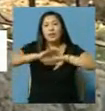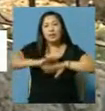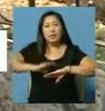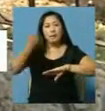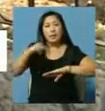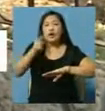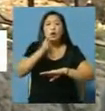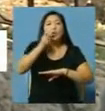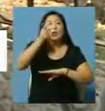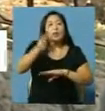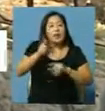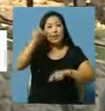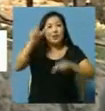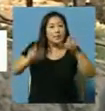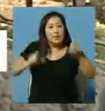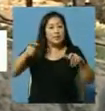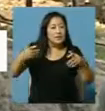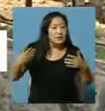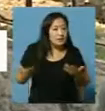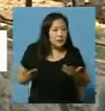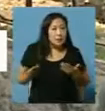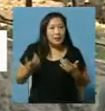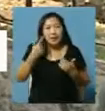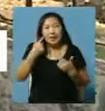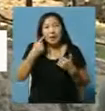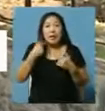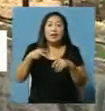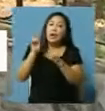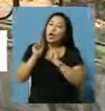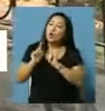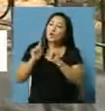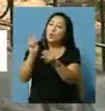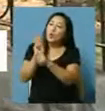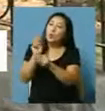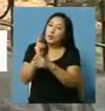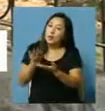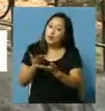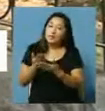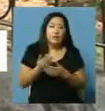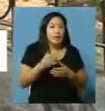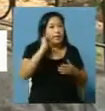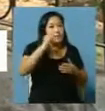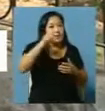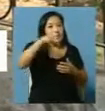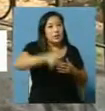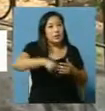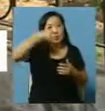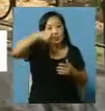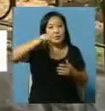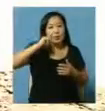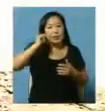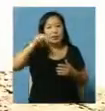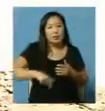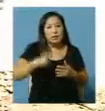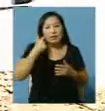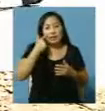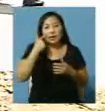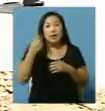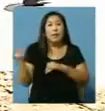pero ¿hay alguna recomendación a la gente para que no baje las guardias, digamos, en torno a esto? Sí, en estos últimos días se ha visto